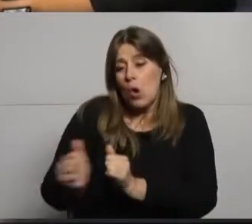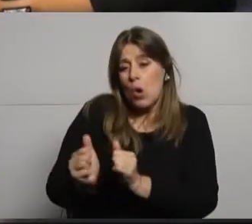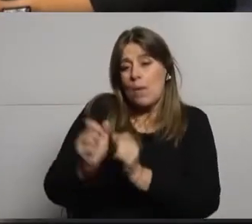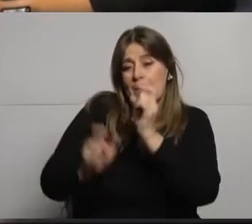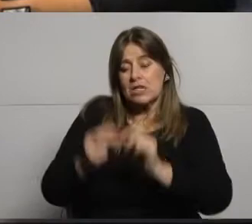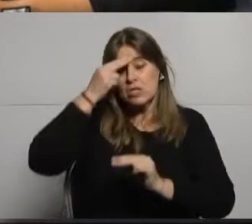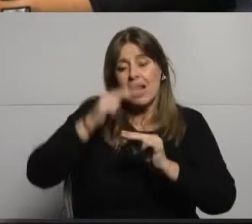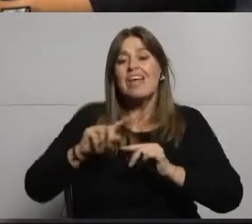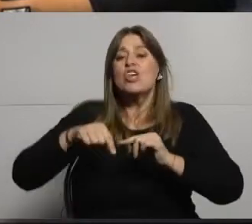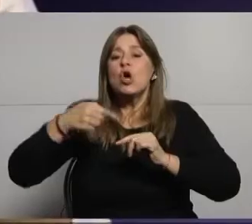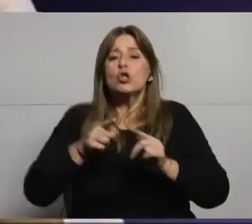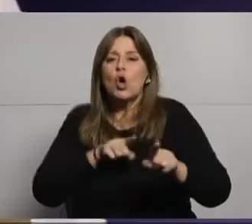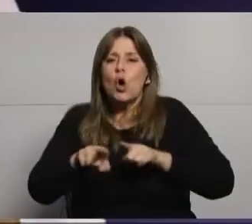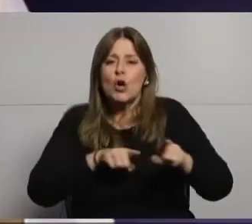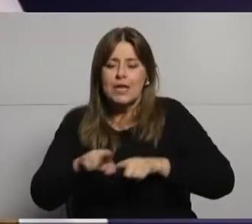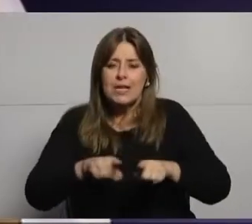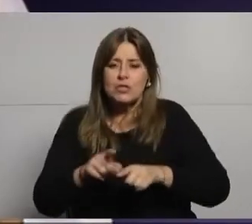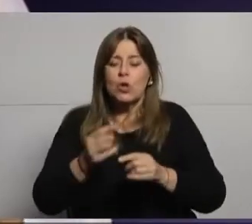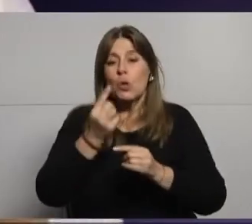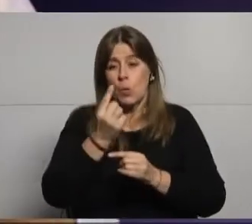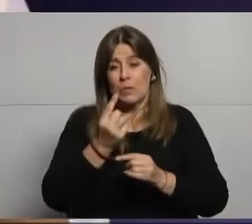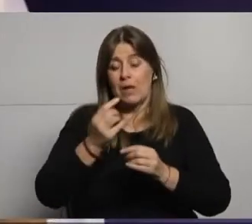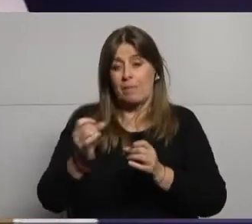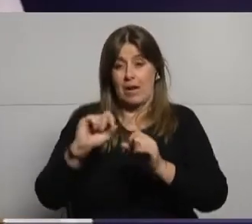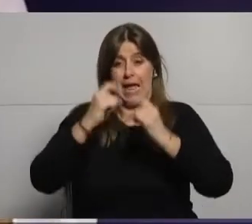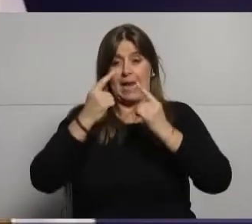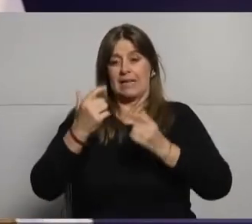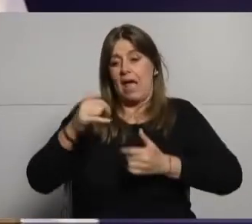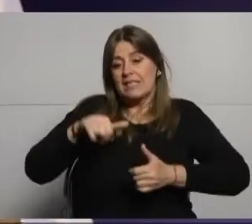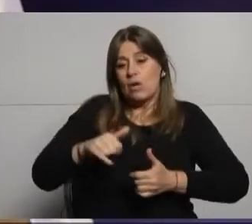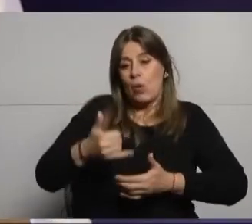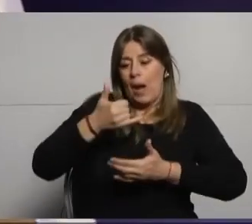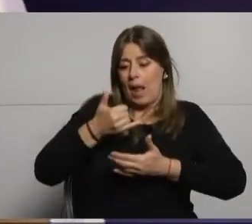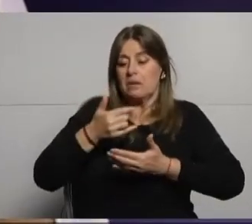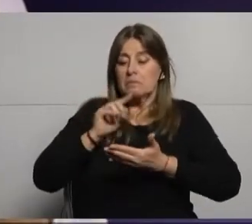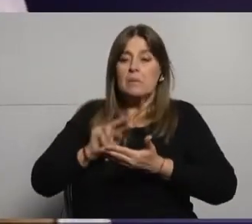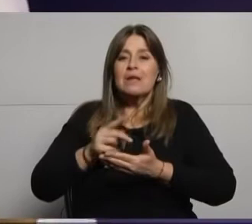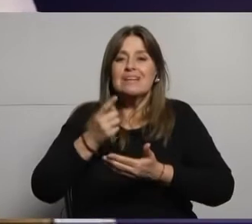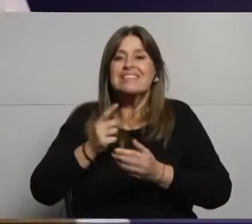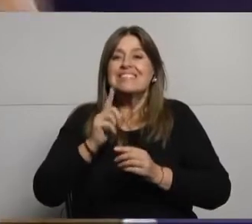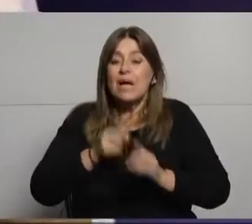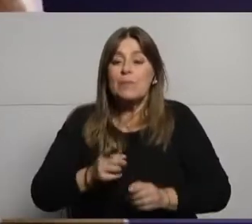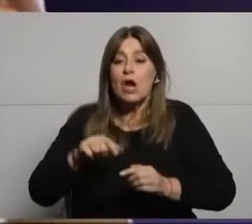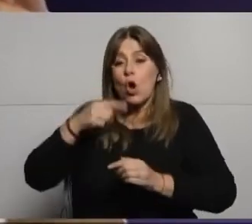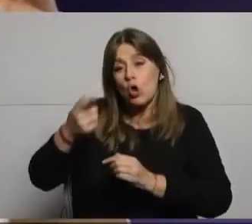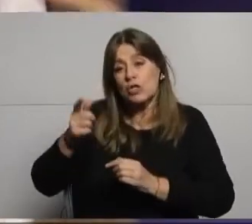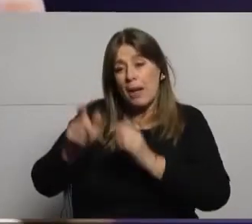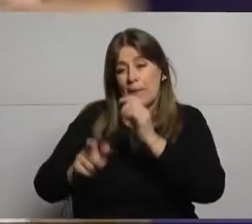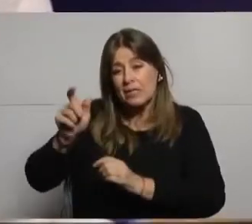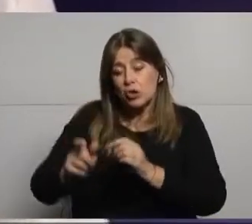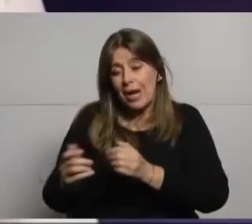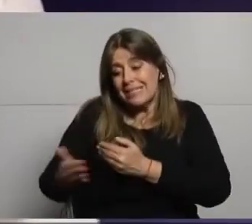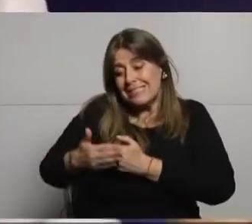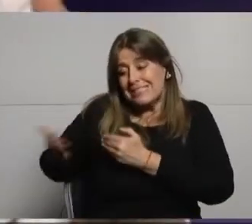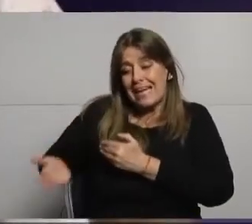el de coordinación, es decir, para que a mí me llegue una alerta, no solamente alcanza con que lo use yo, lo tienen que haber también usado los que están